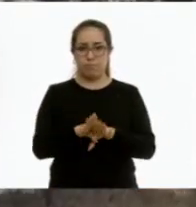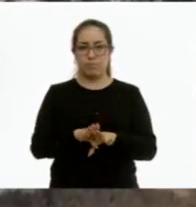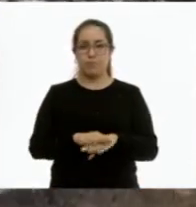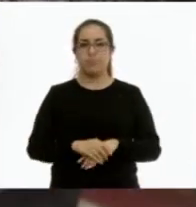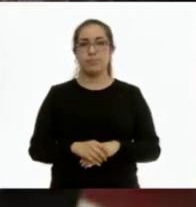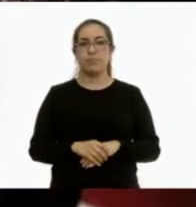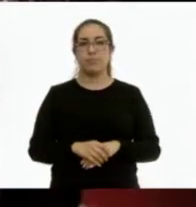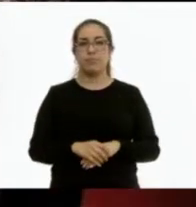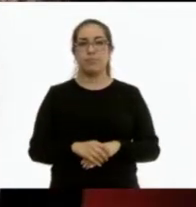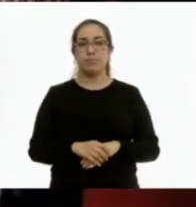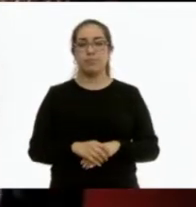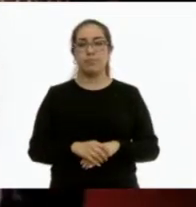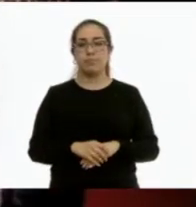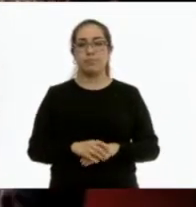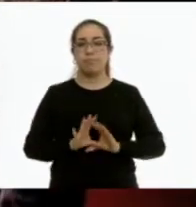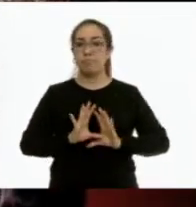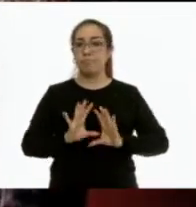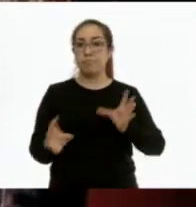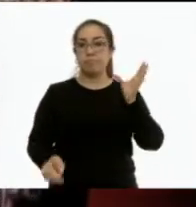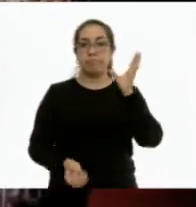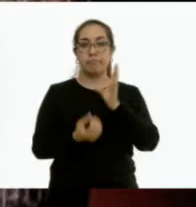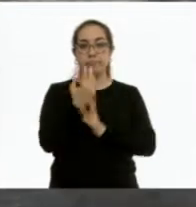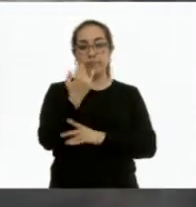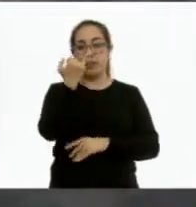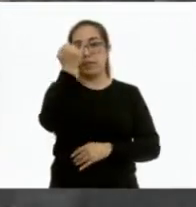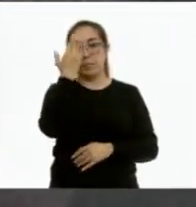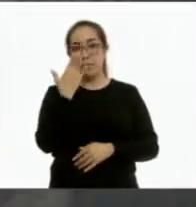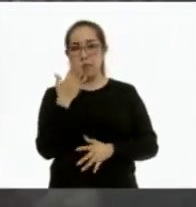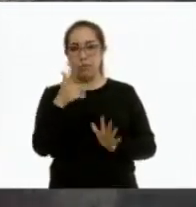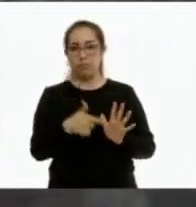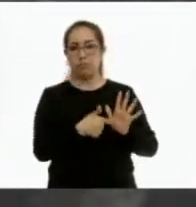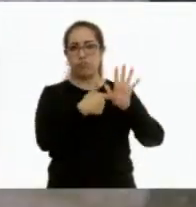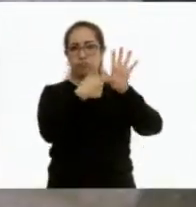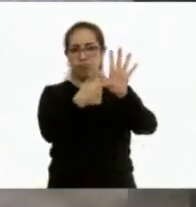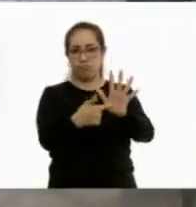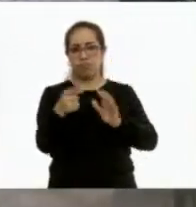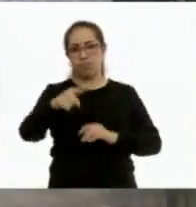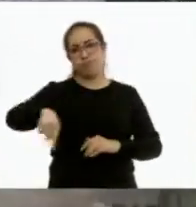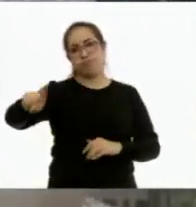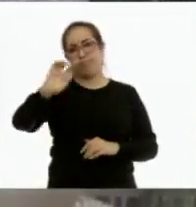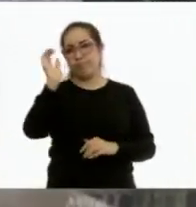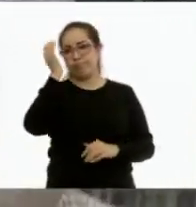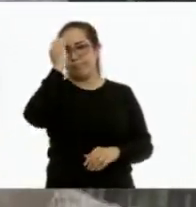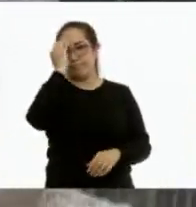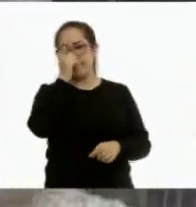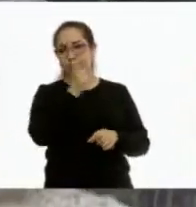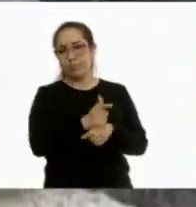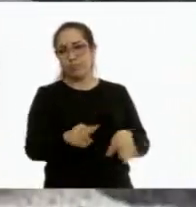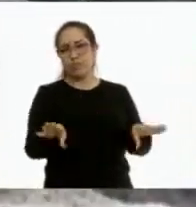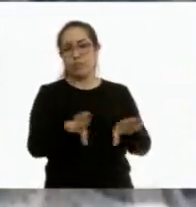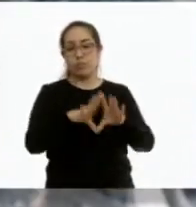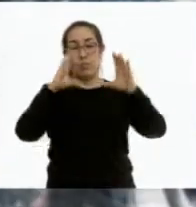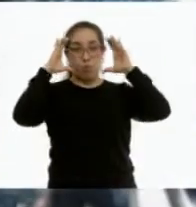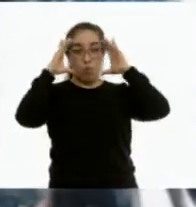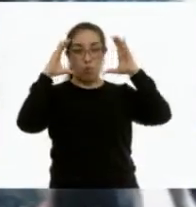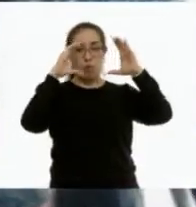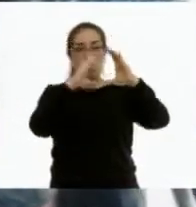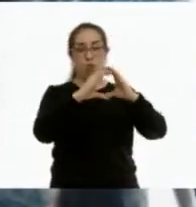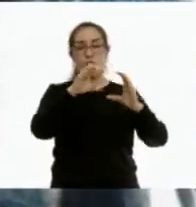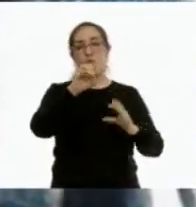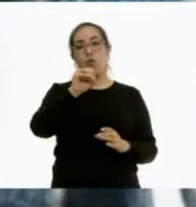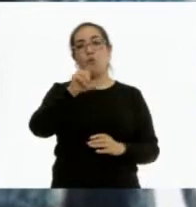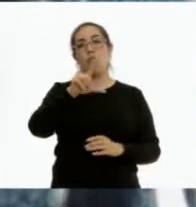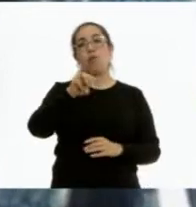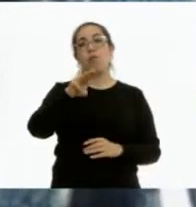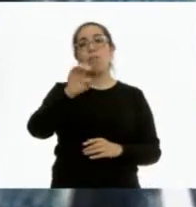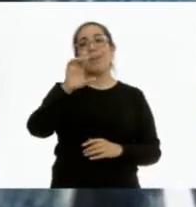Surgió entonces un repertorio de imágenes simbólicas que usualmente identificamos como olmecas. La representación constante del